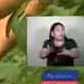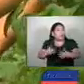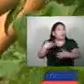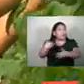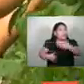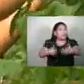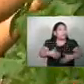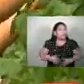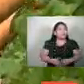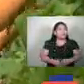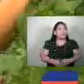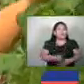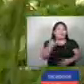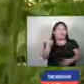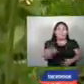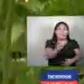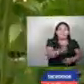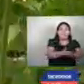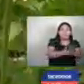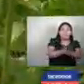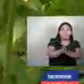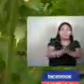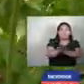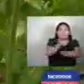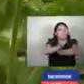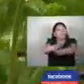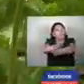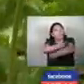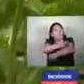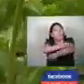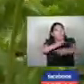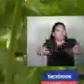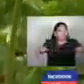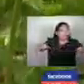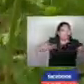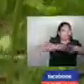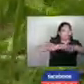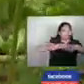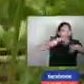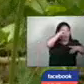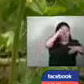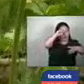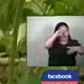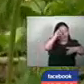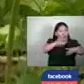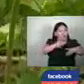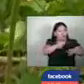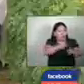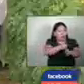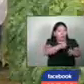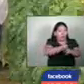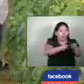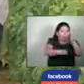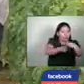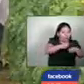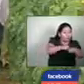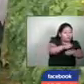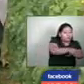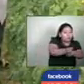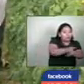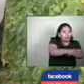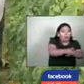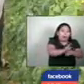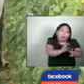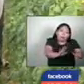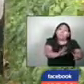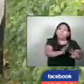Los interesados en crecer formaron un grupo de producción. Cosechaban sus propios alimentos, pero les quedaba